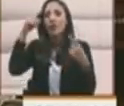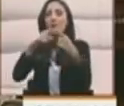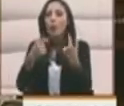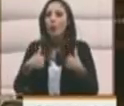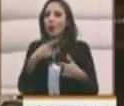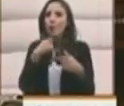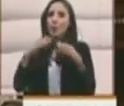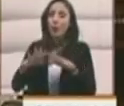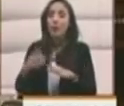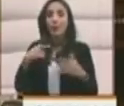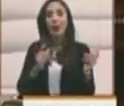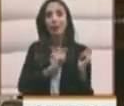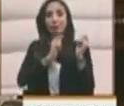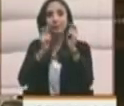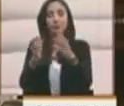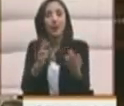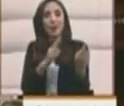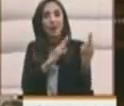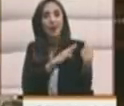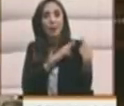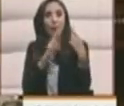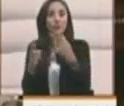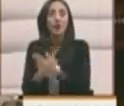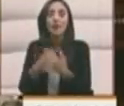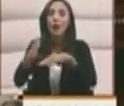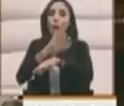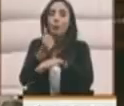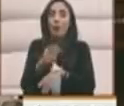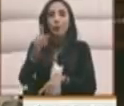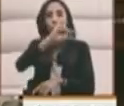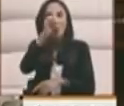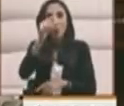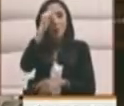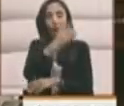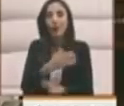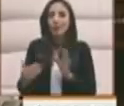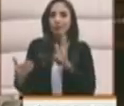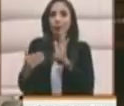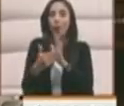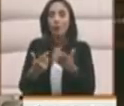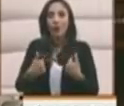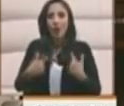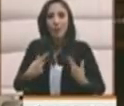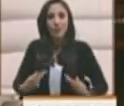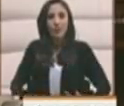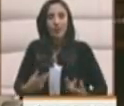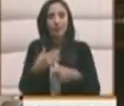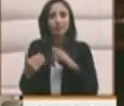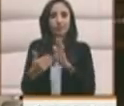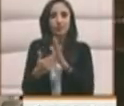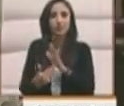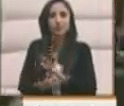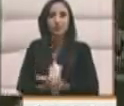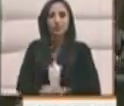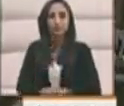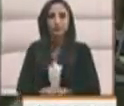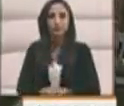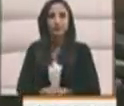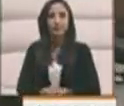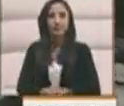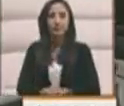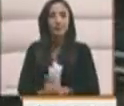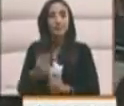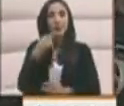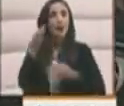Te hago responsable, Julio Borges, de cualquier hecho de violencia que acontezca contra la República. Bueno,